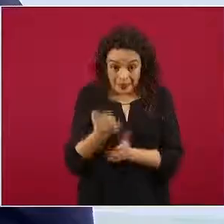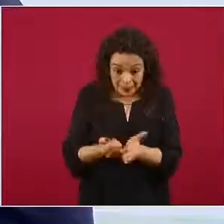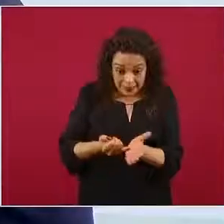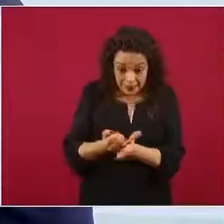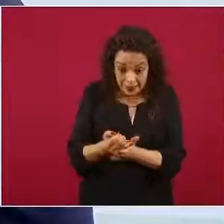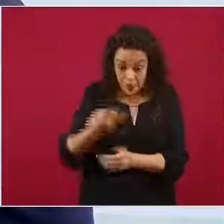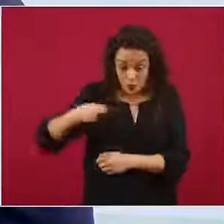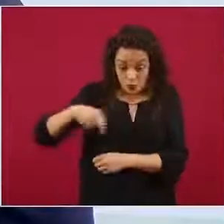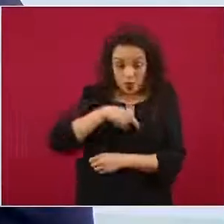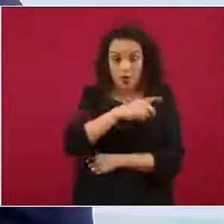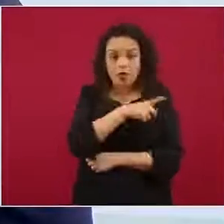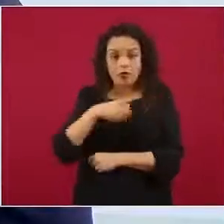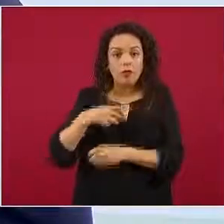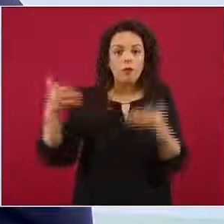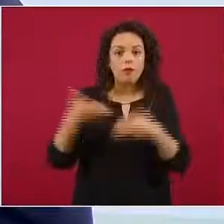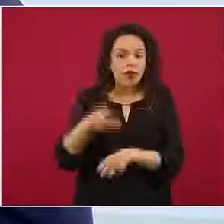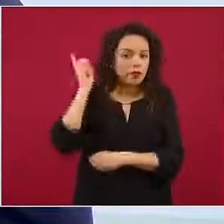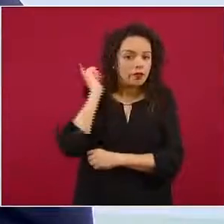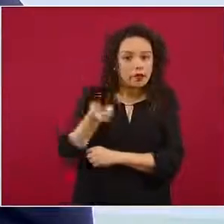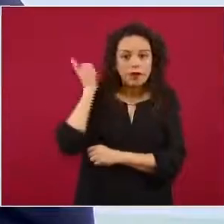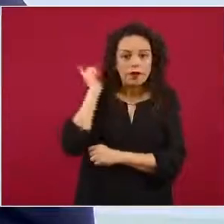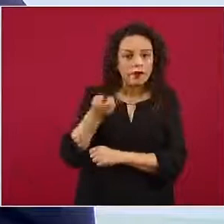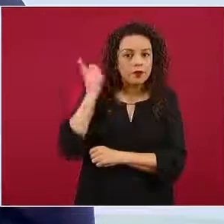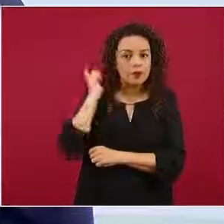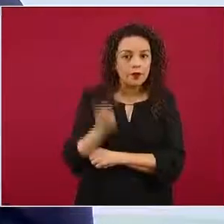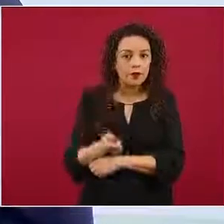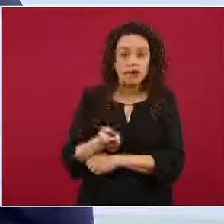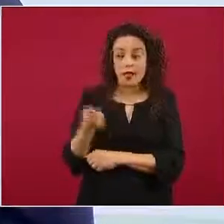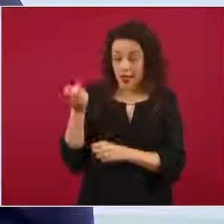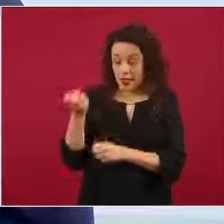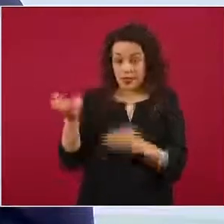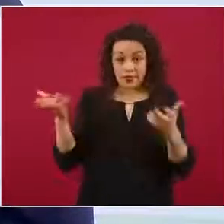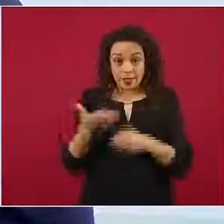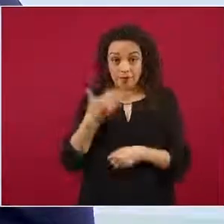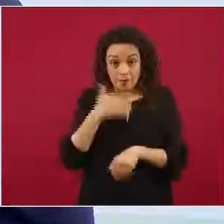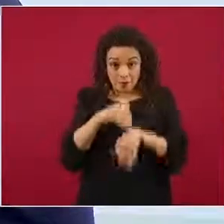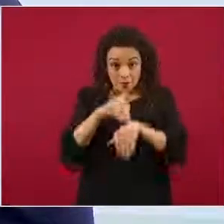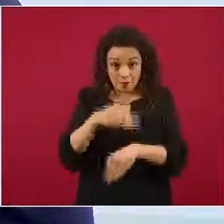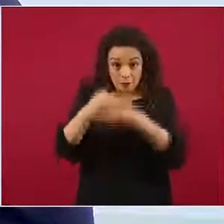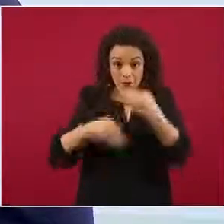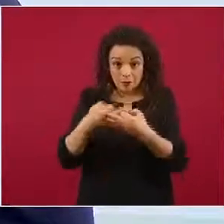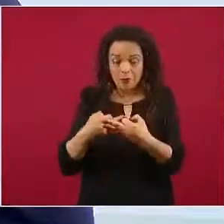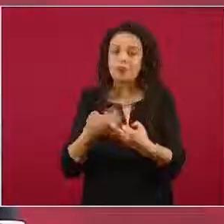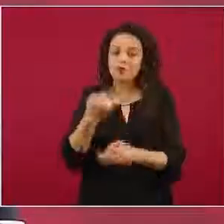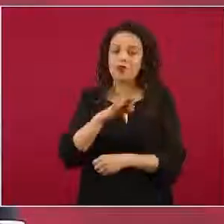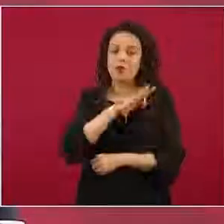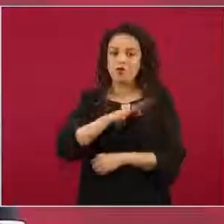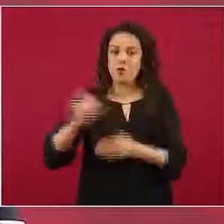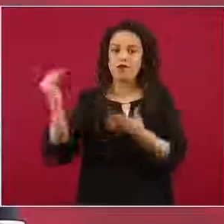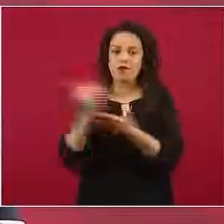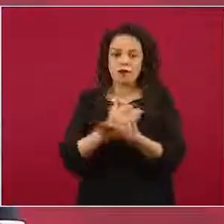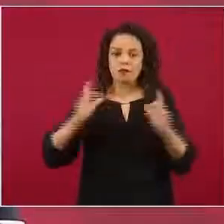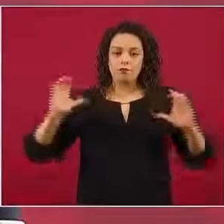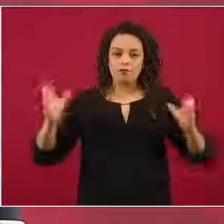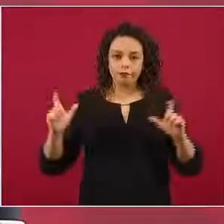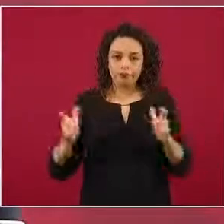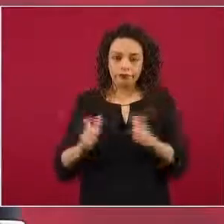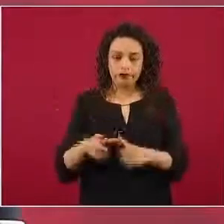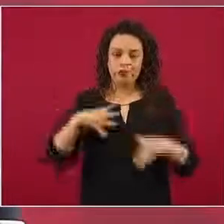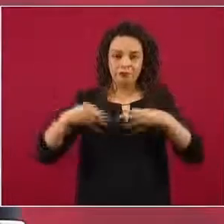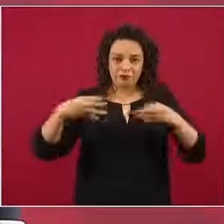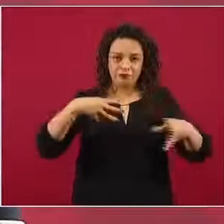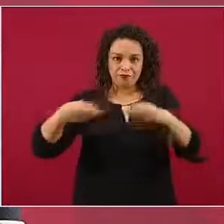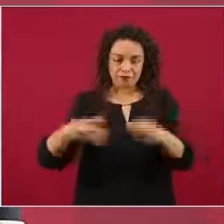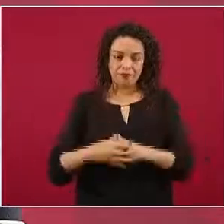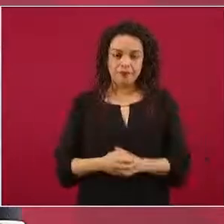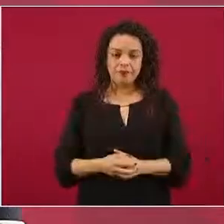de tomar, y solamente de esa manera vamos a poder contribuir a que disminuyan los contagios y que por lo tanto disminuya la mitigación. Entonces,